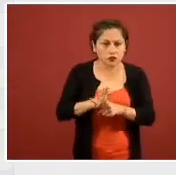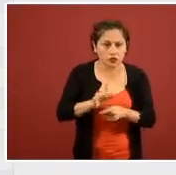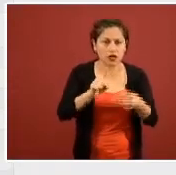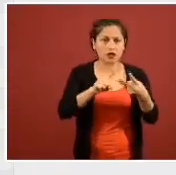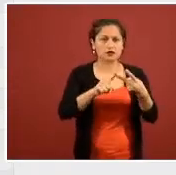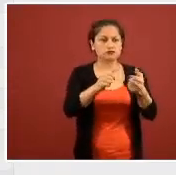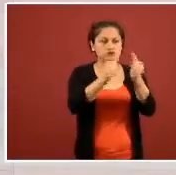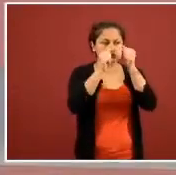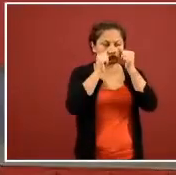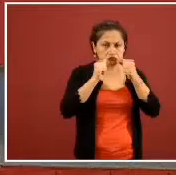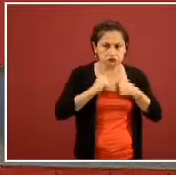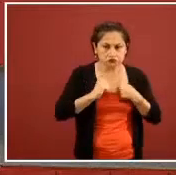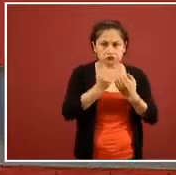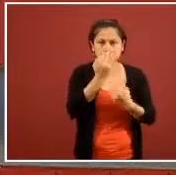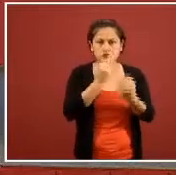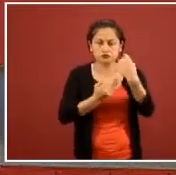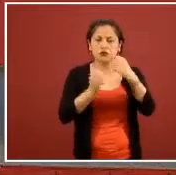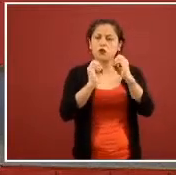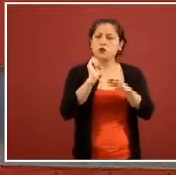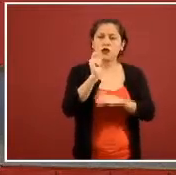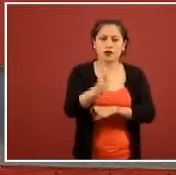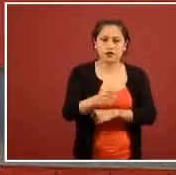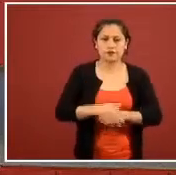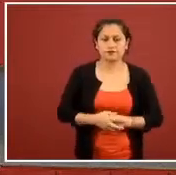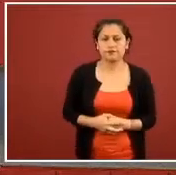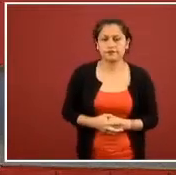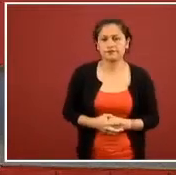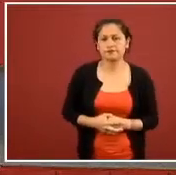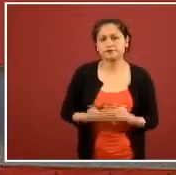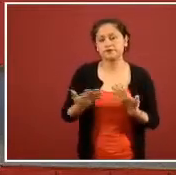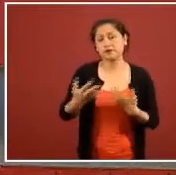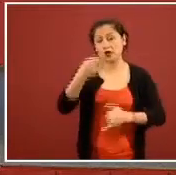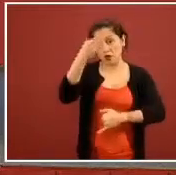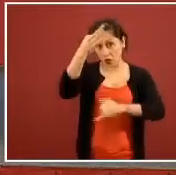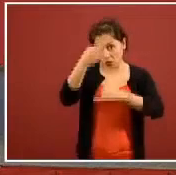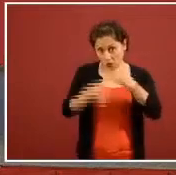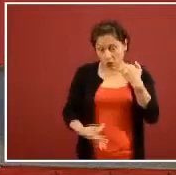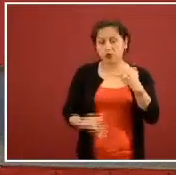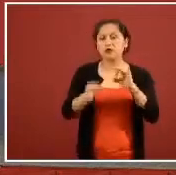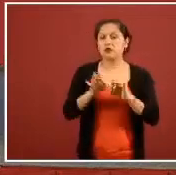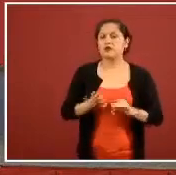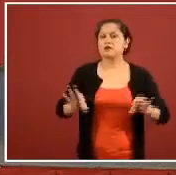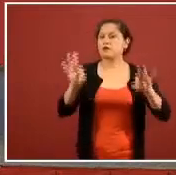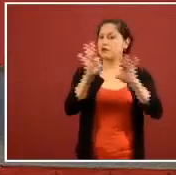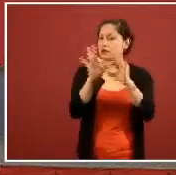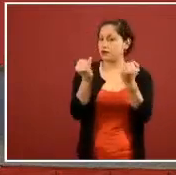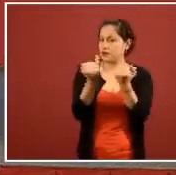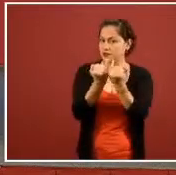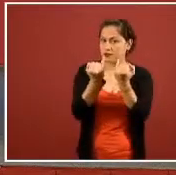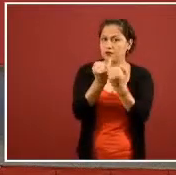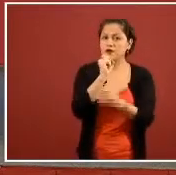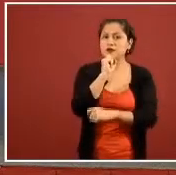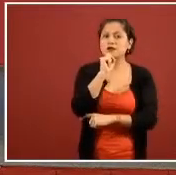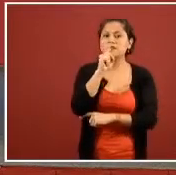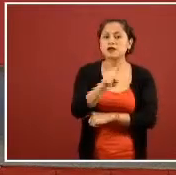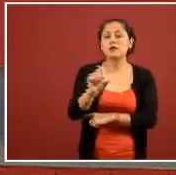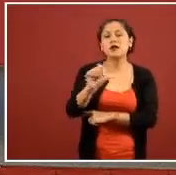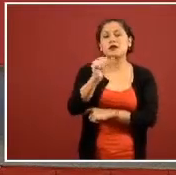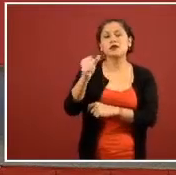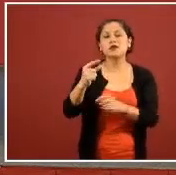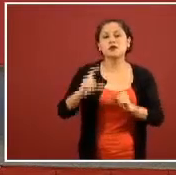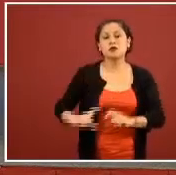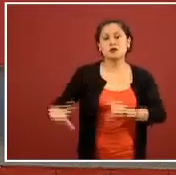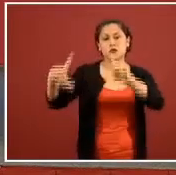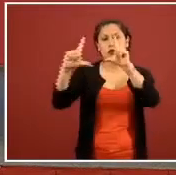atención. Por último, y no menos importante por ahora, la pestaña de datos personales